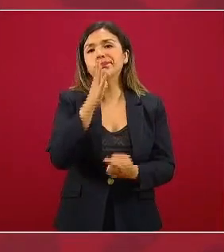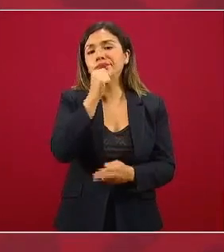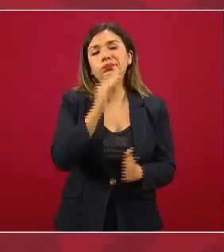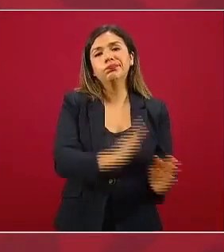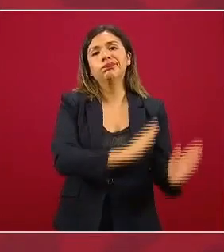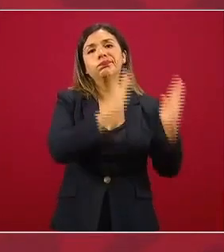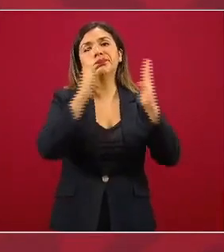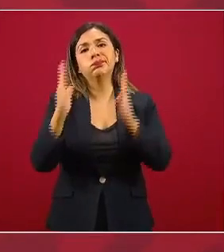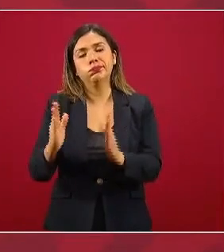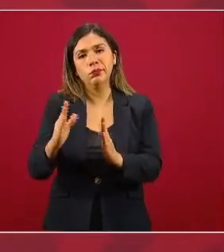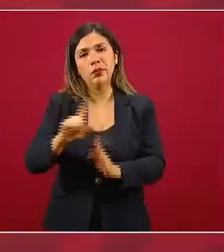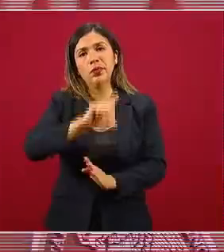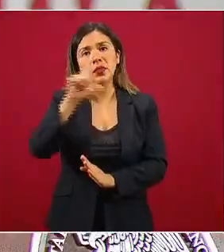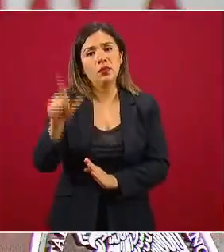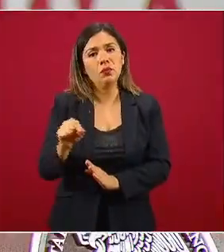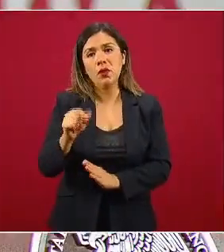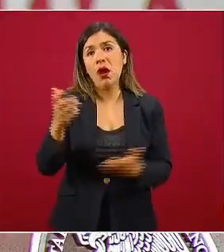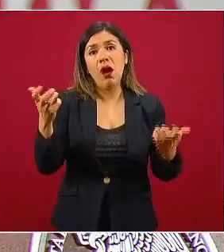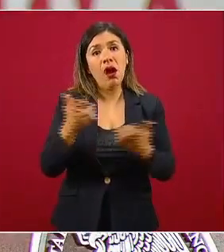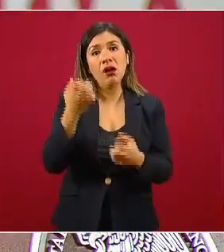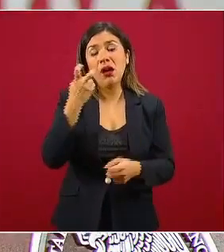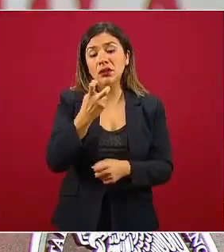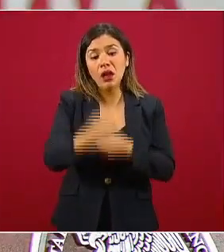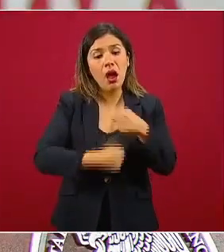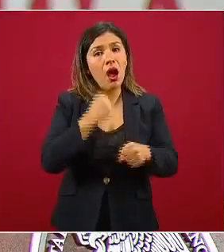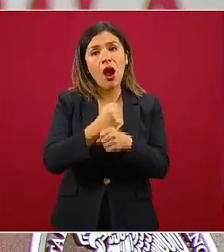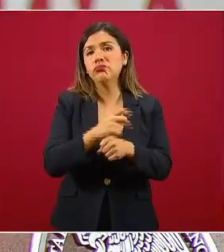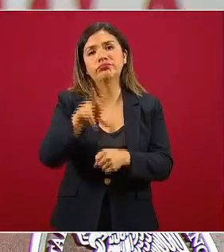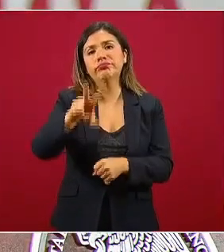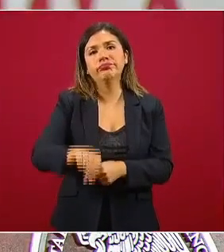posponer, ya no se va a llevar a cabo este año.